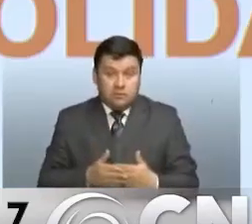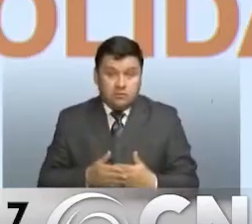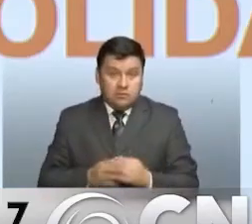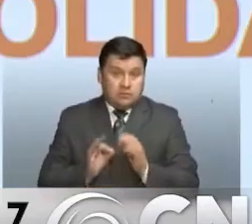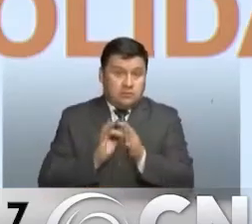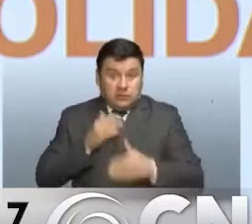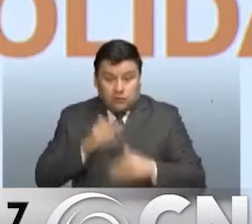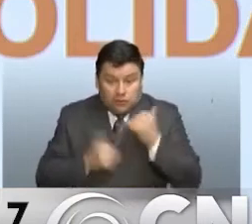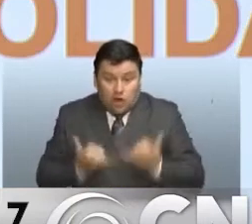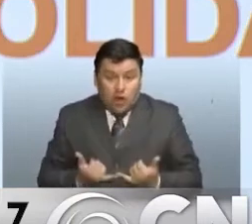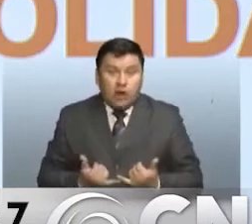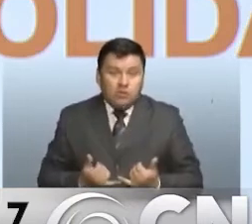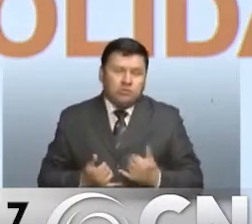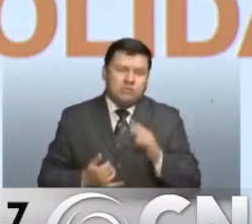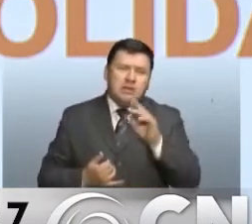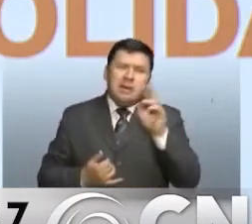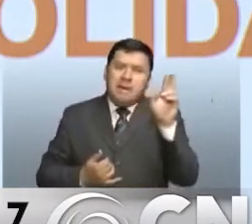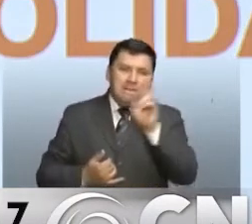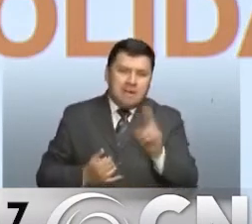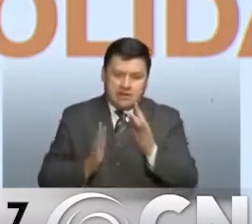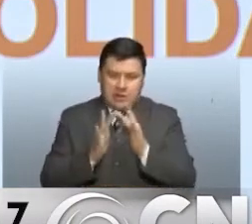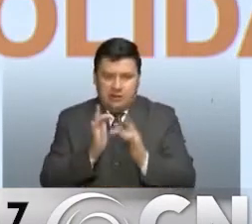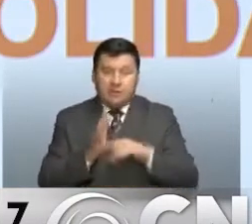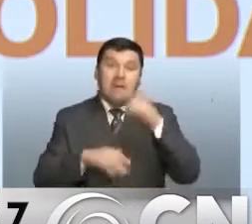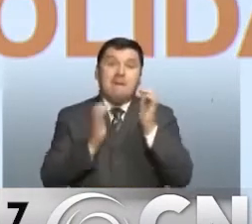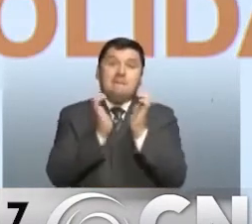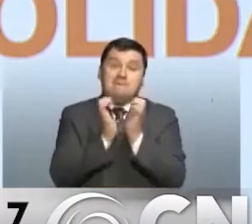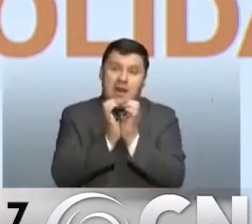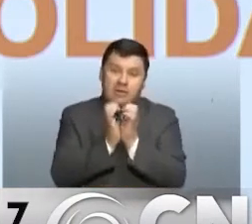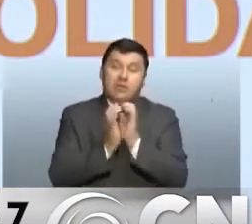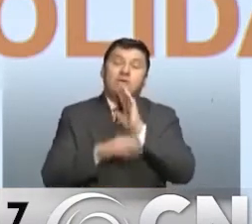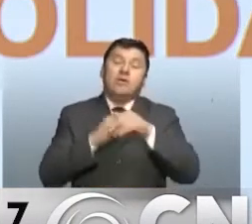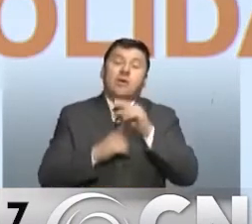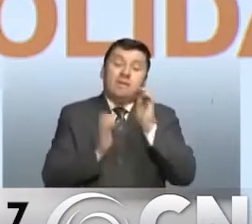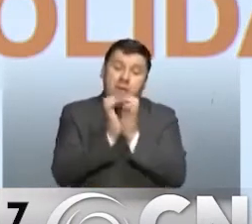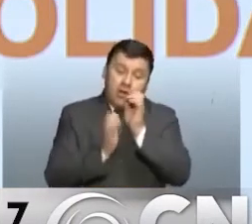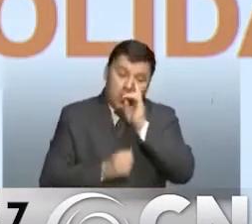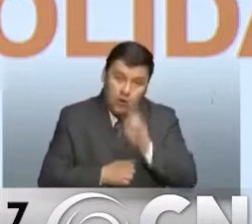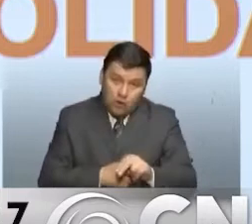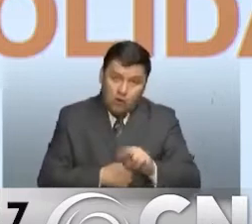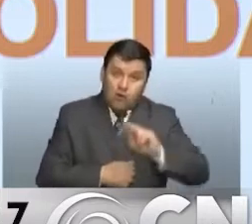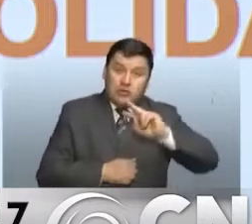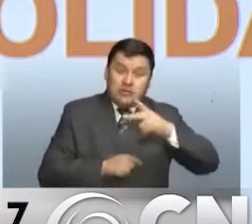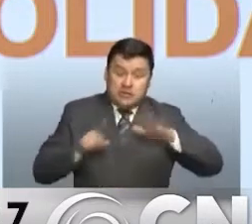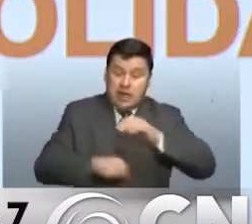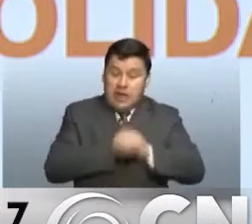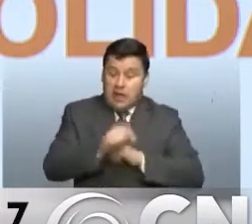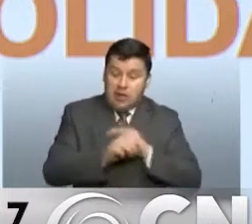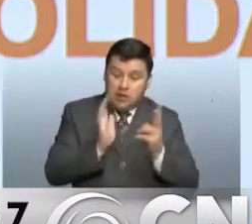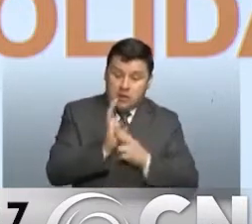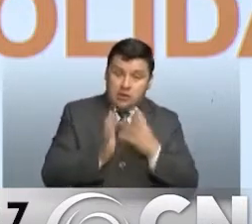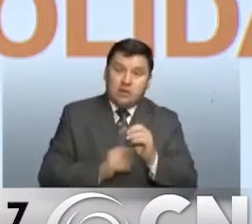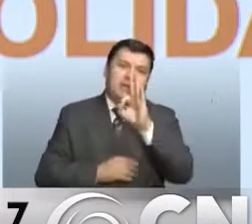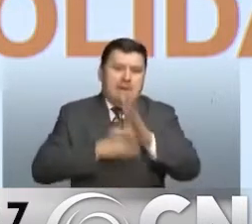giro que está arrancando hoy es el giro de marzo a abril luego en mayo y llegará el giro de mayo junio y en el segundo semestre de 2020 tendremos